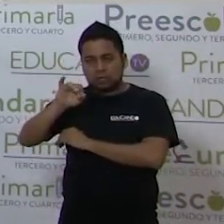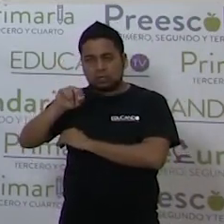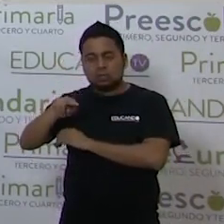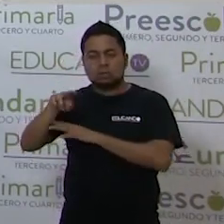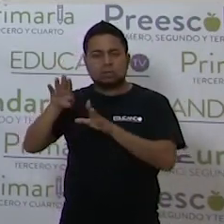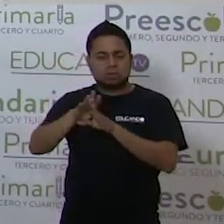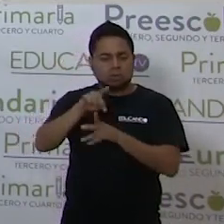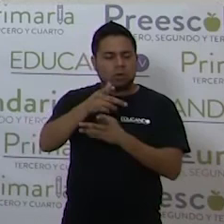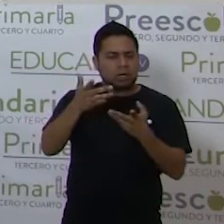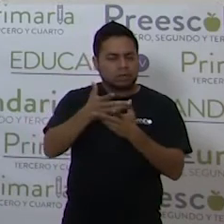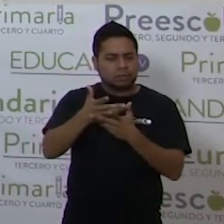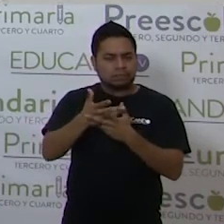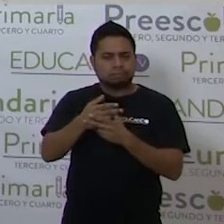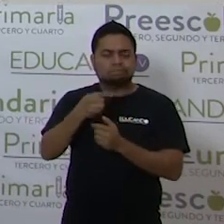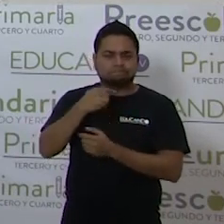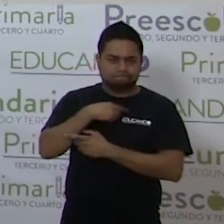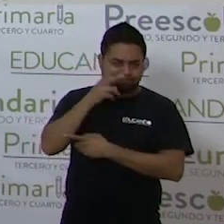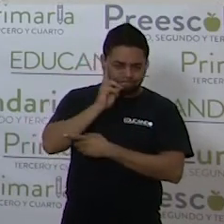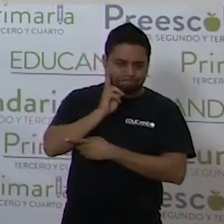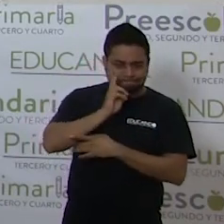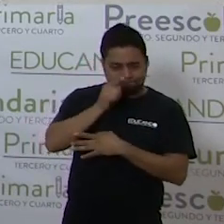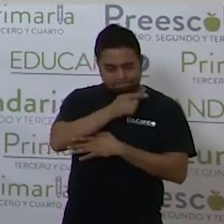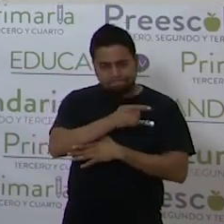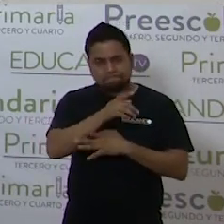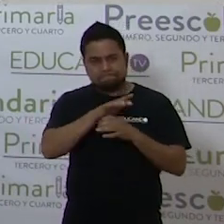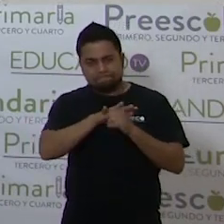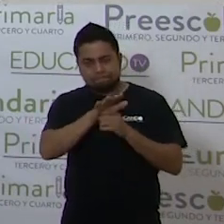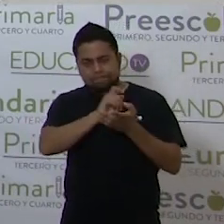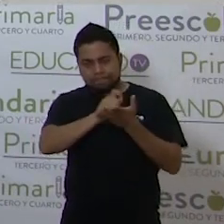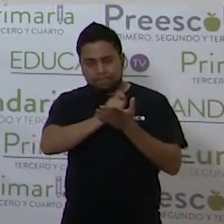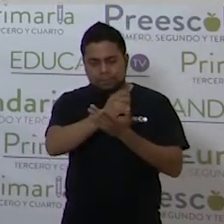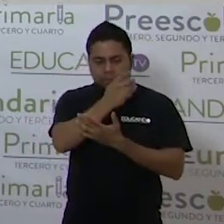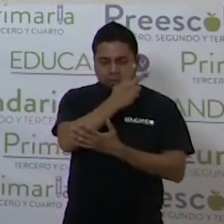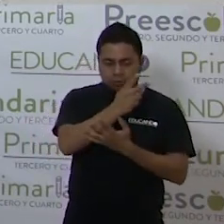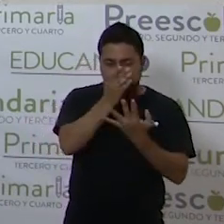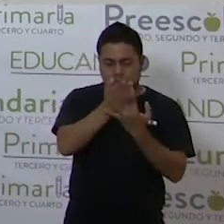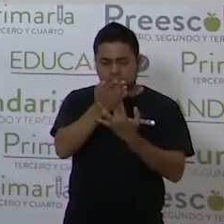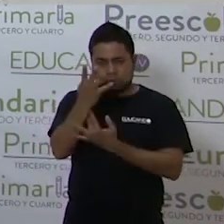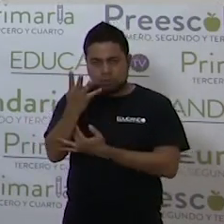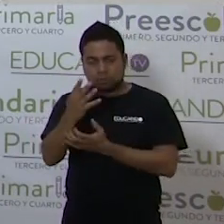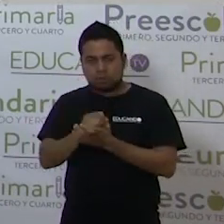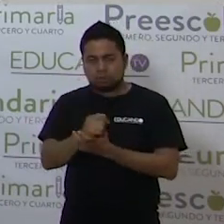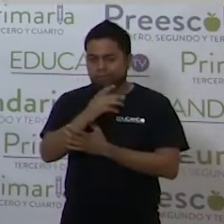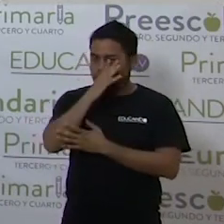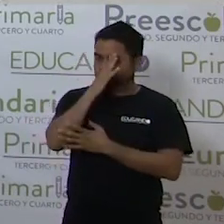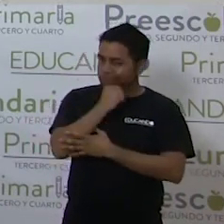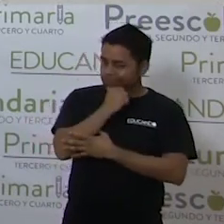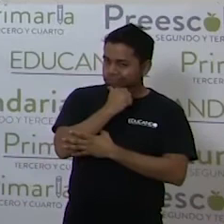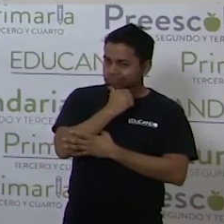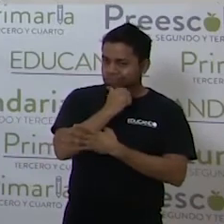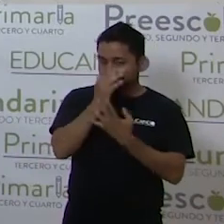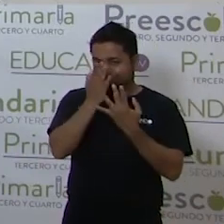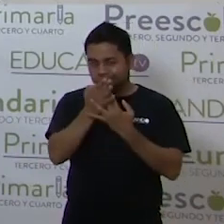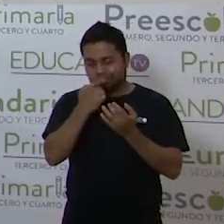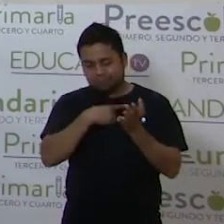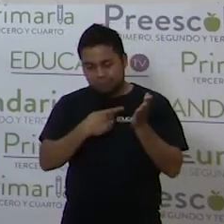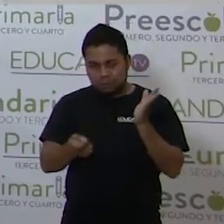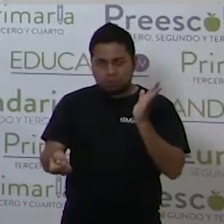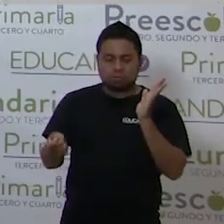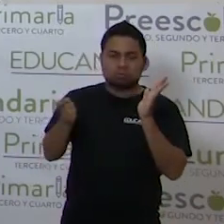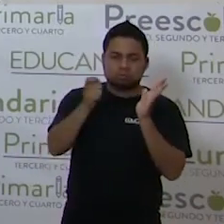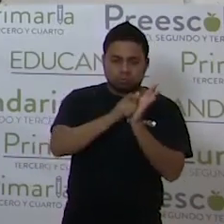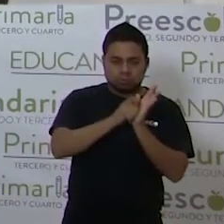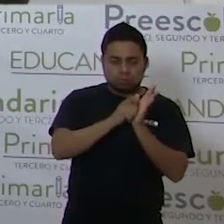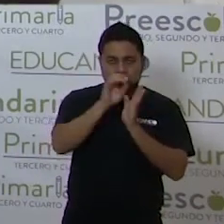tenemos 2 voy a hacerlo de este lado 2 entre 4 no podemos dividir colocamos el punto y